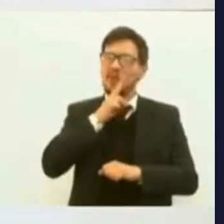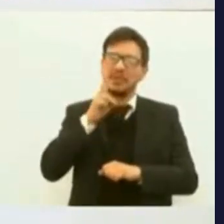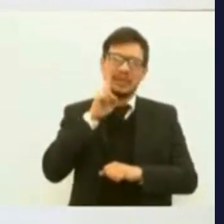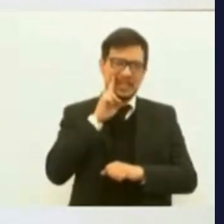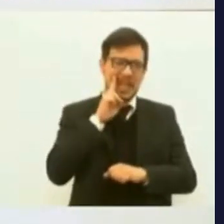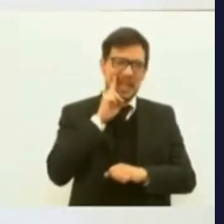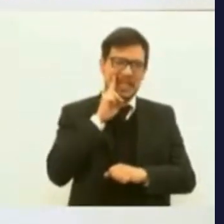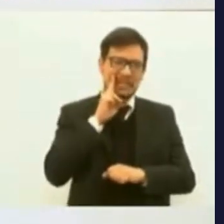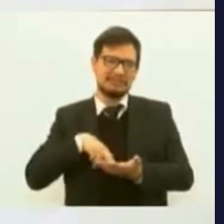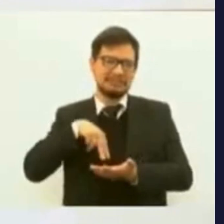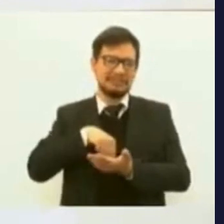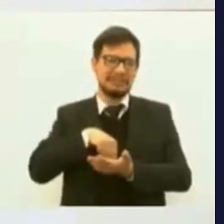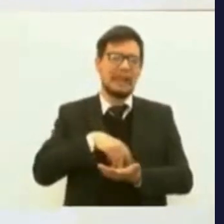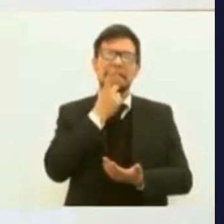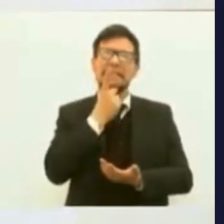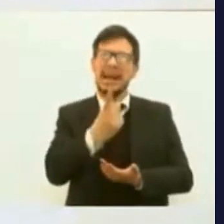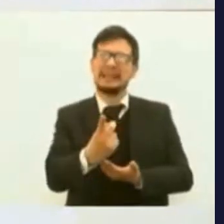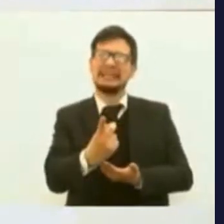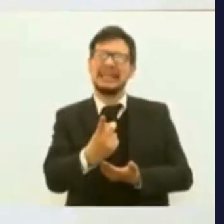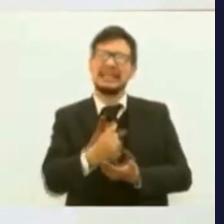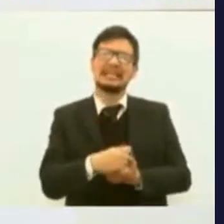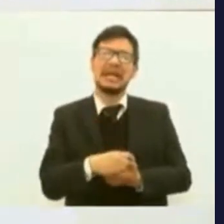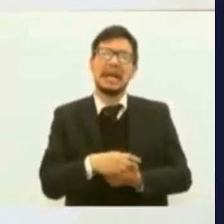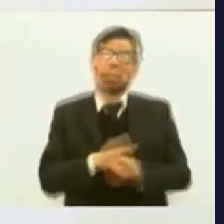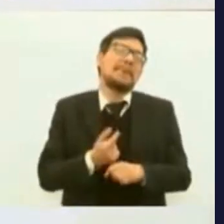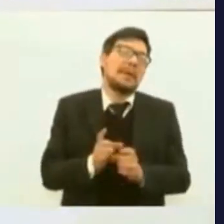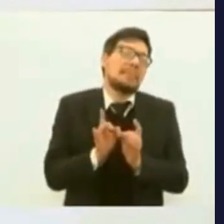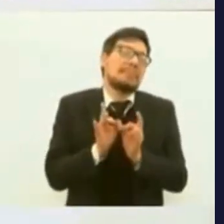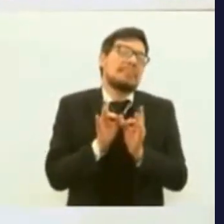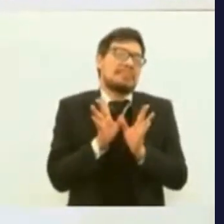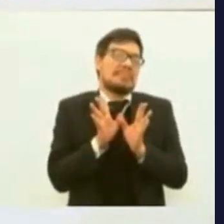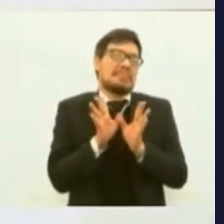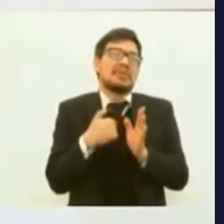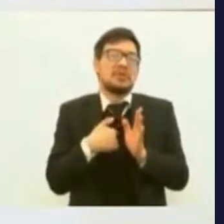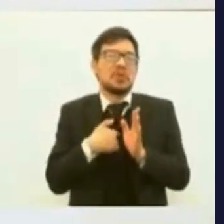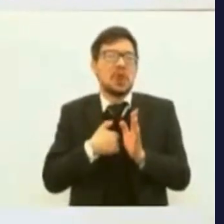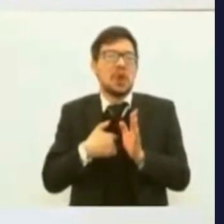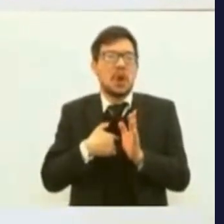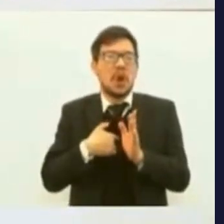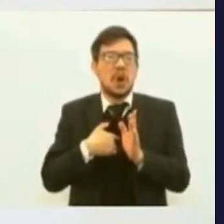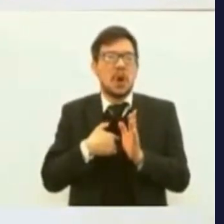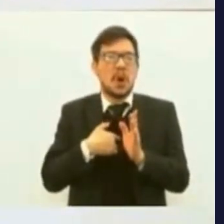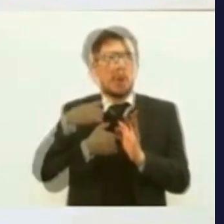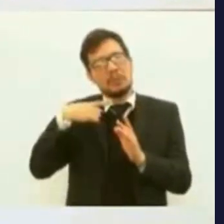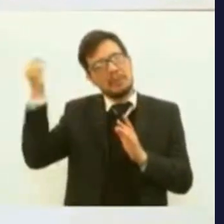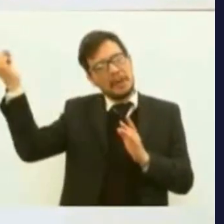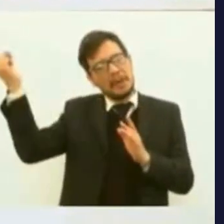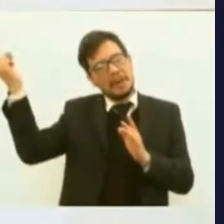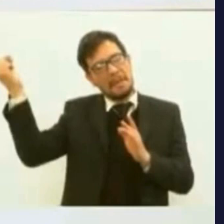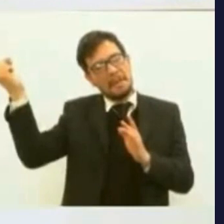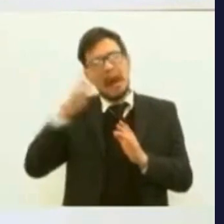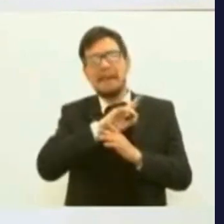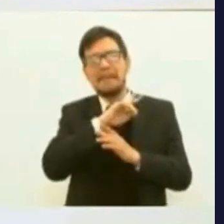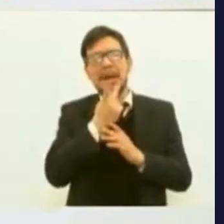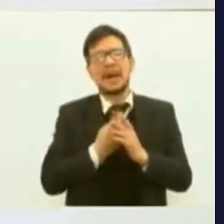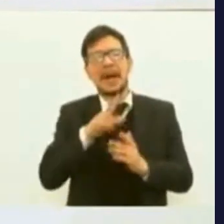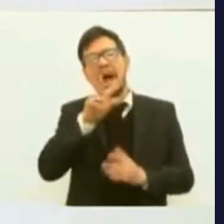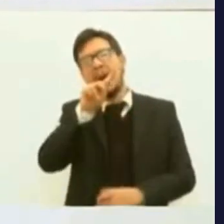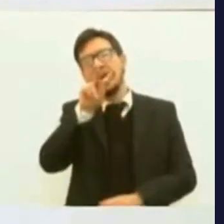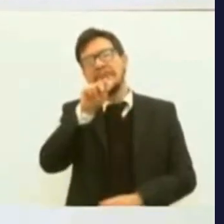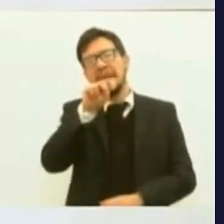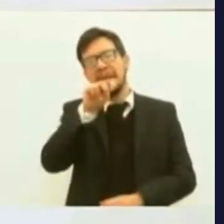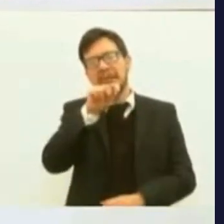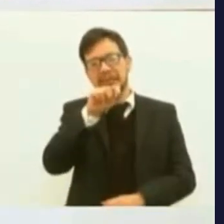un programa de televisión dice: debido a las circunstancias tengo que dejar este programa de televisión. Y da